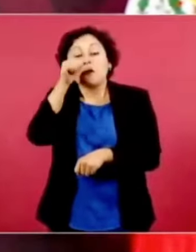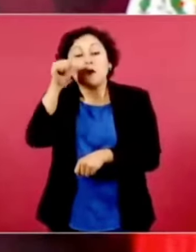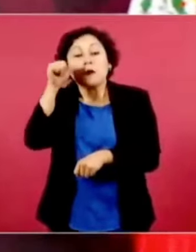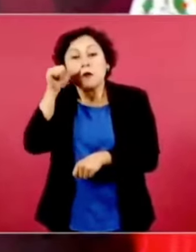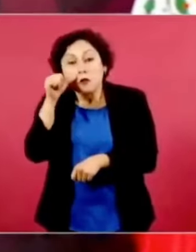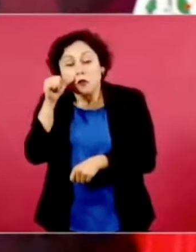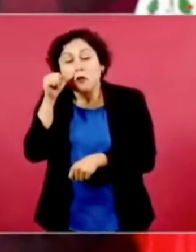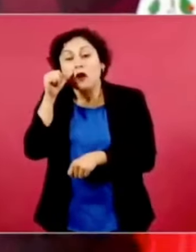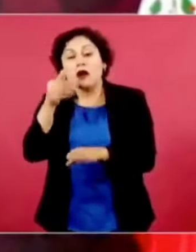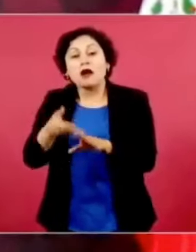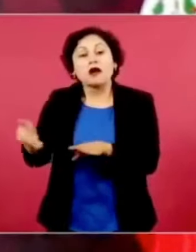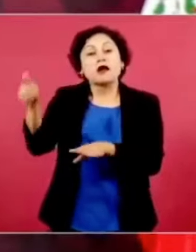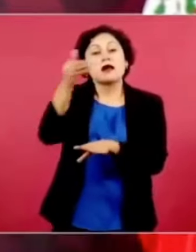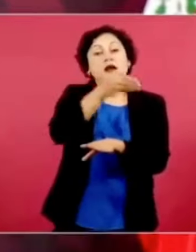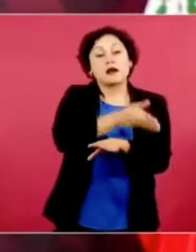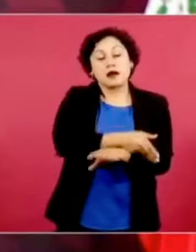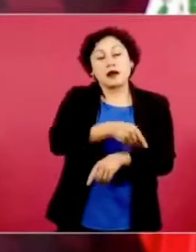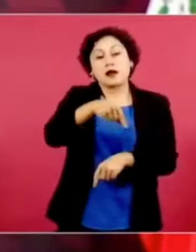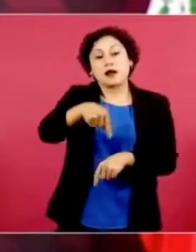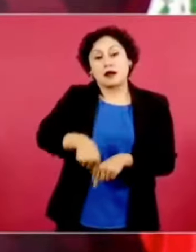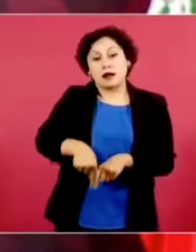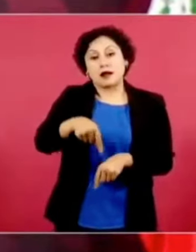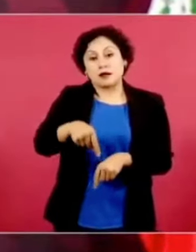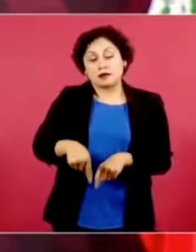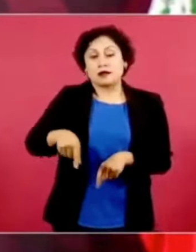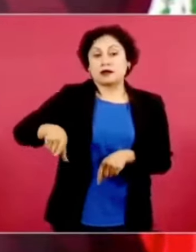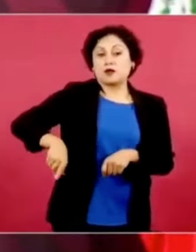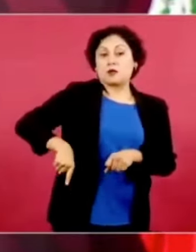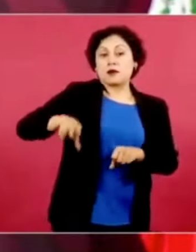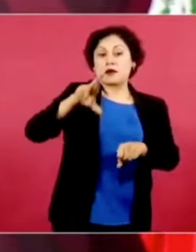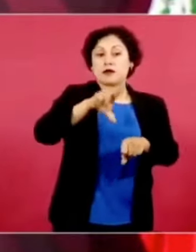hasta las leyes de reforma,